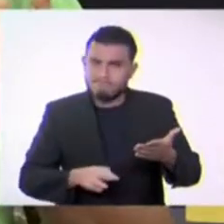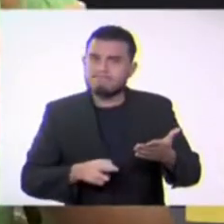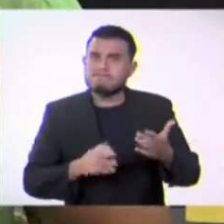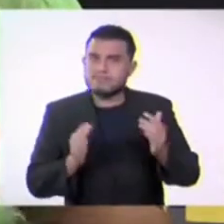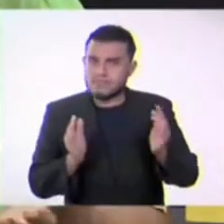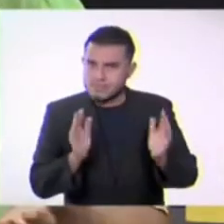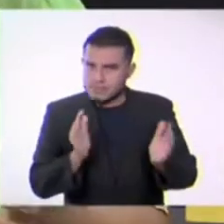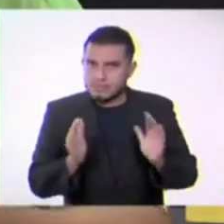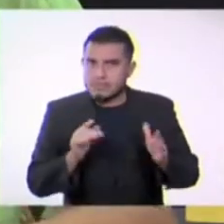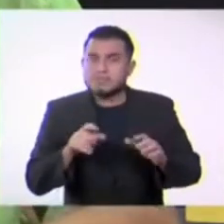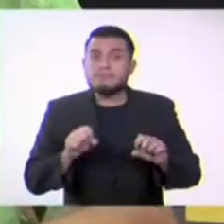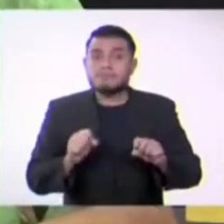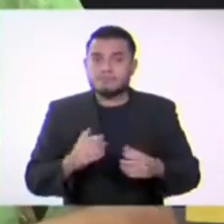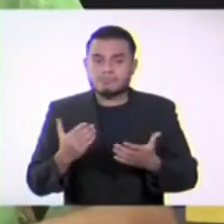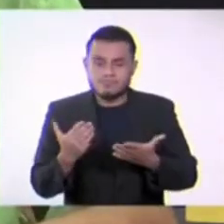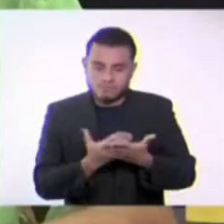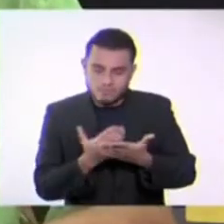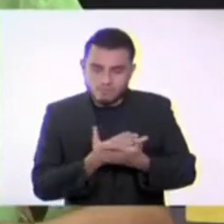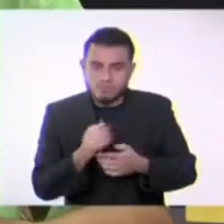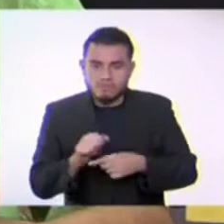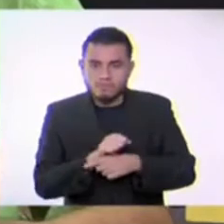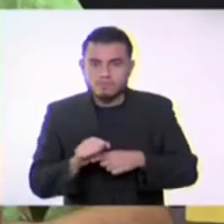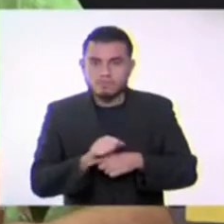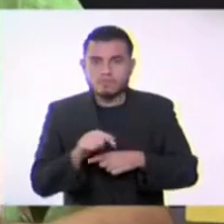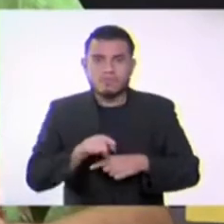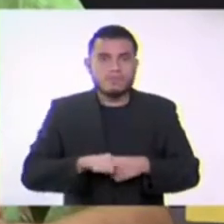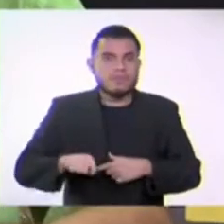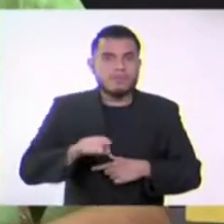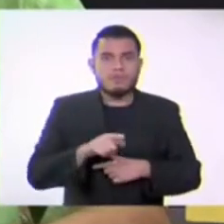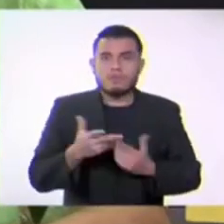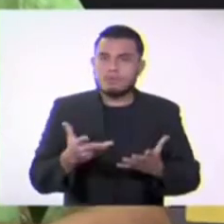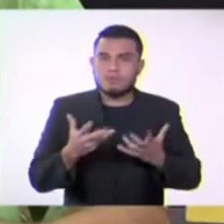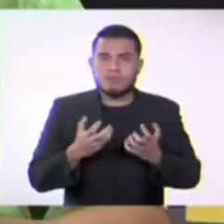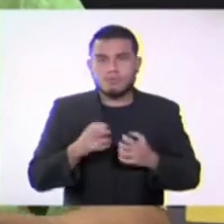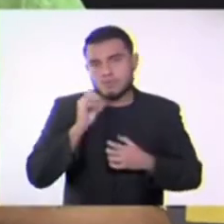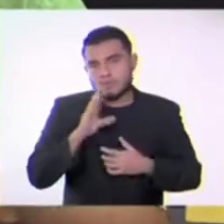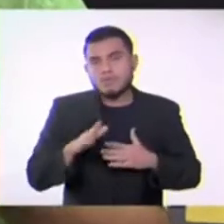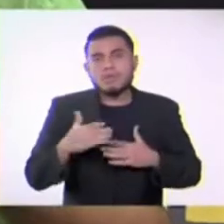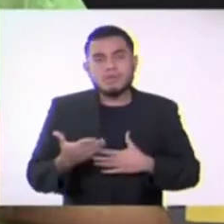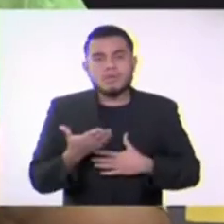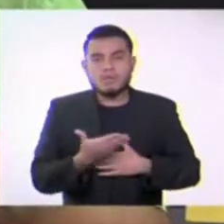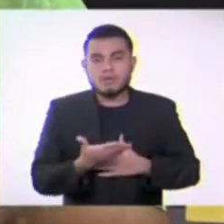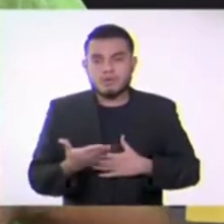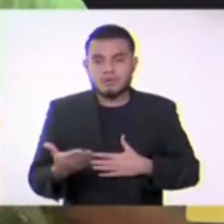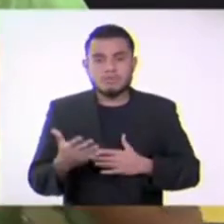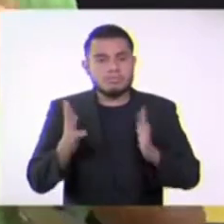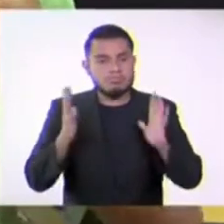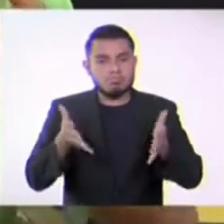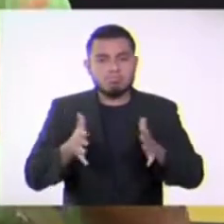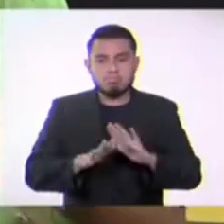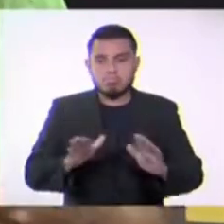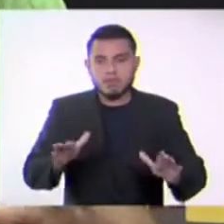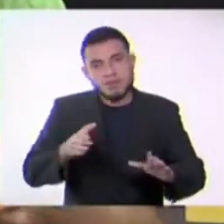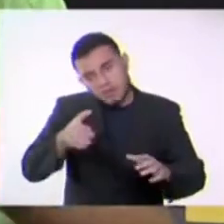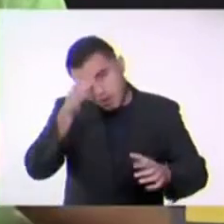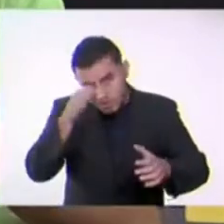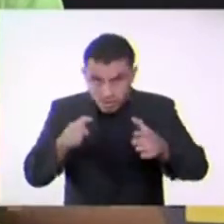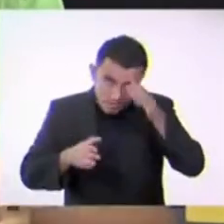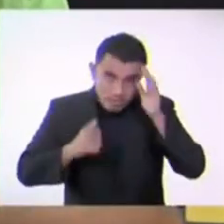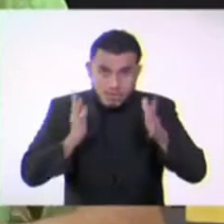ser estudiada por ustedes. Nosotros no pretendemos decir que las cosas son, los conceptos